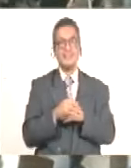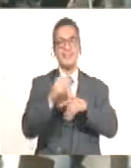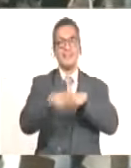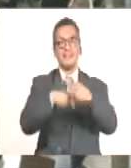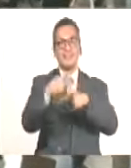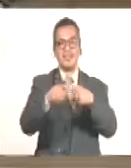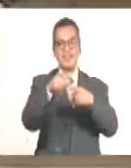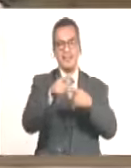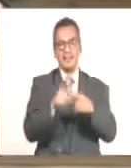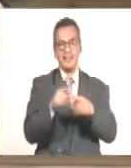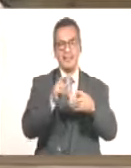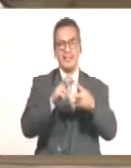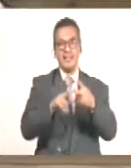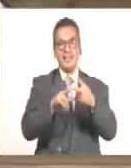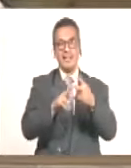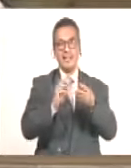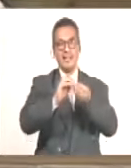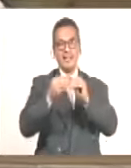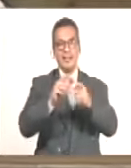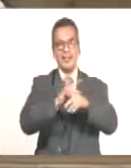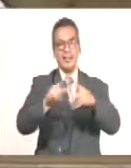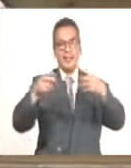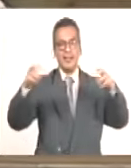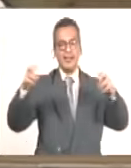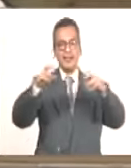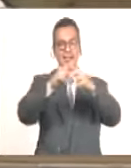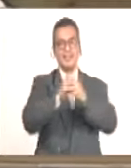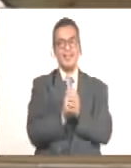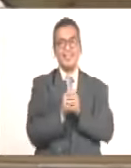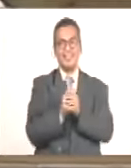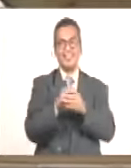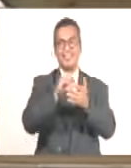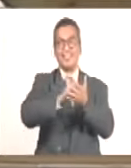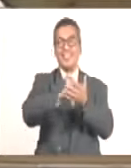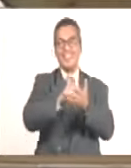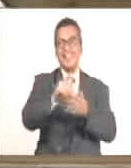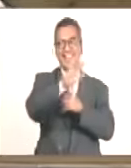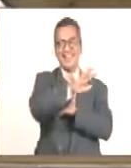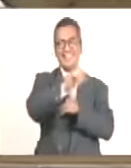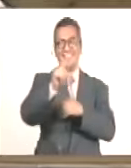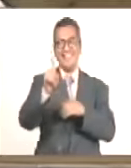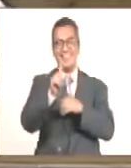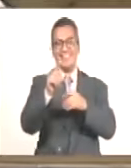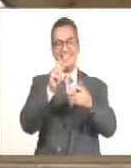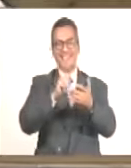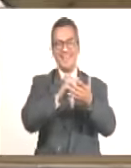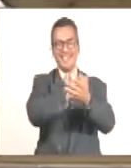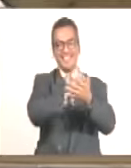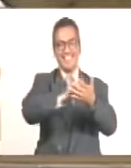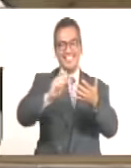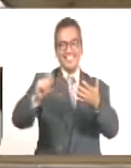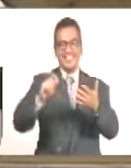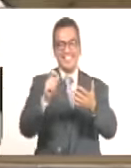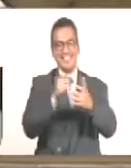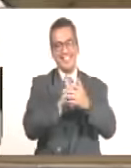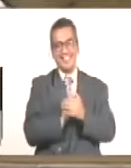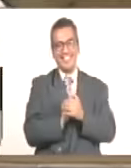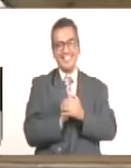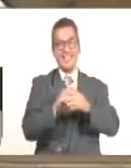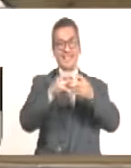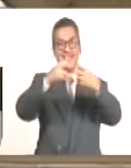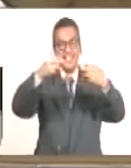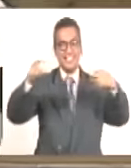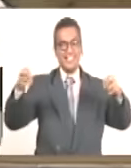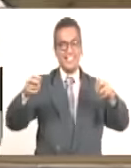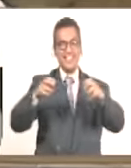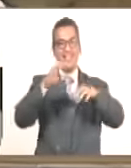Décimo. Se propone sin modificación la denominación del epígrafe, el artículo 51, el cual queda redactado en los siguientes términos.